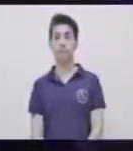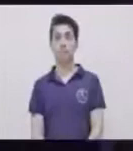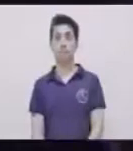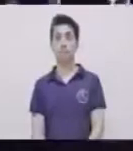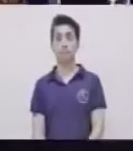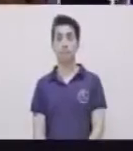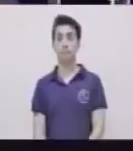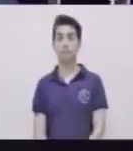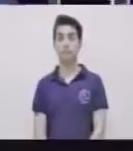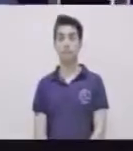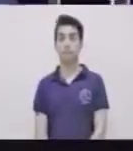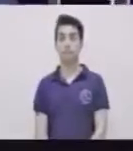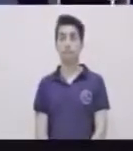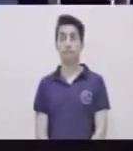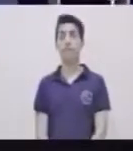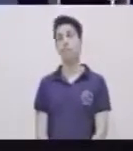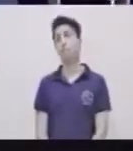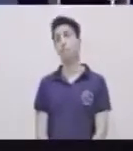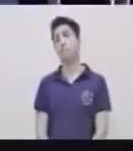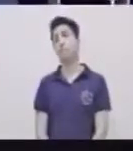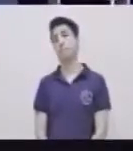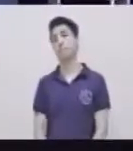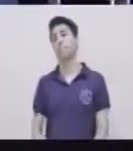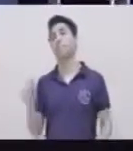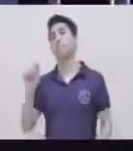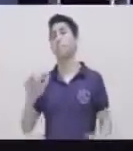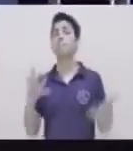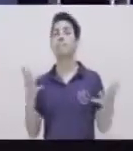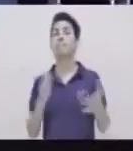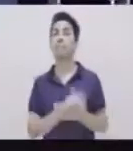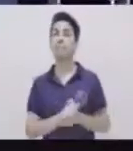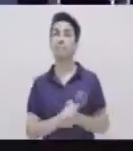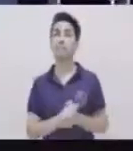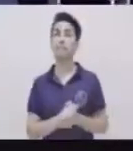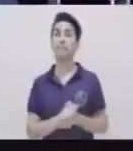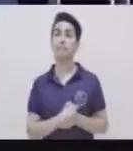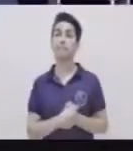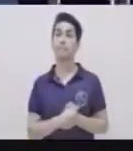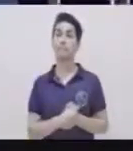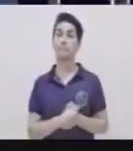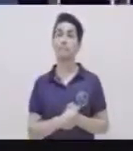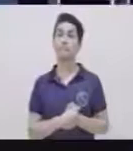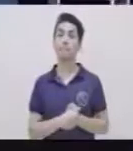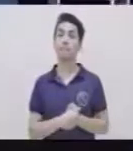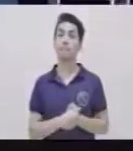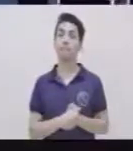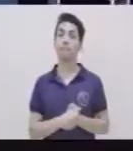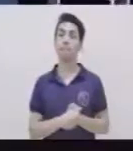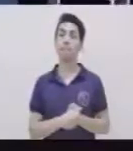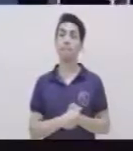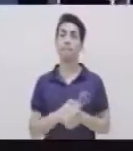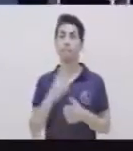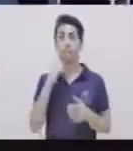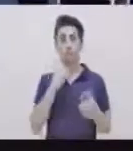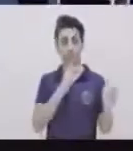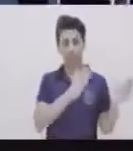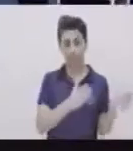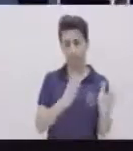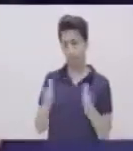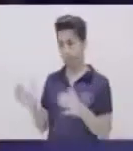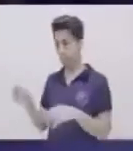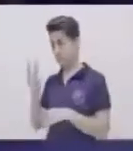violín y este otro. A ver, observemos y me dicen si vemos alguna